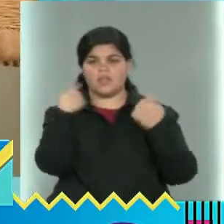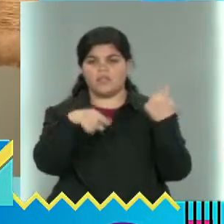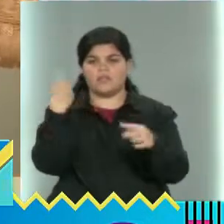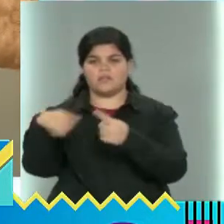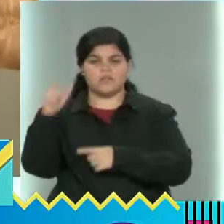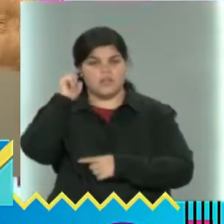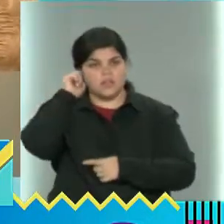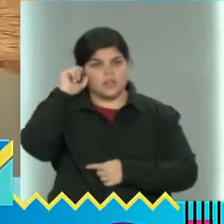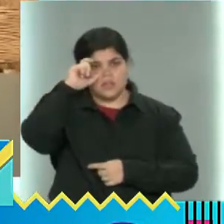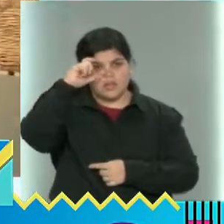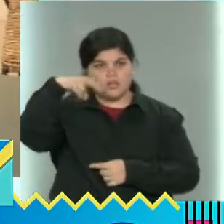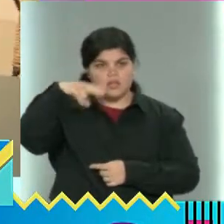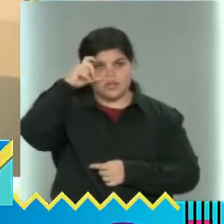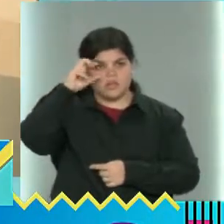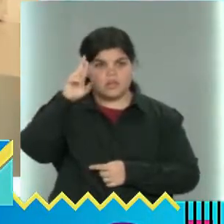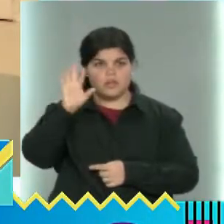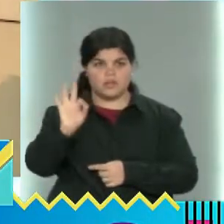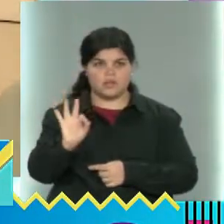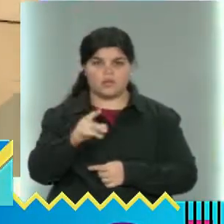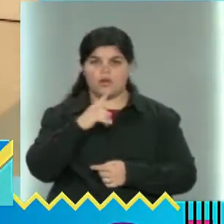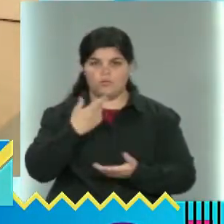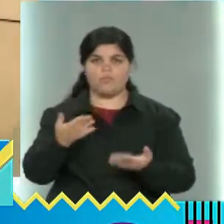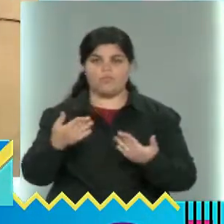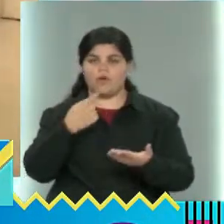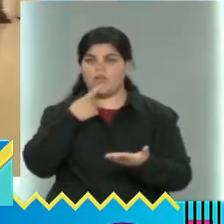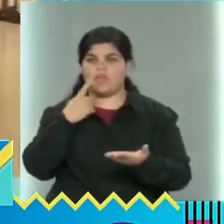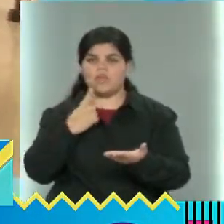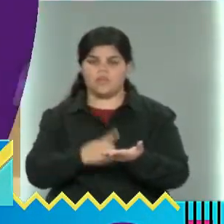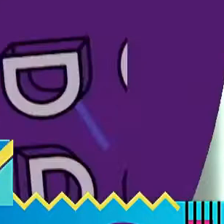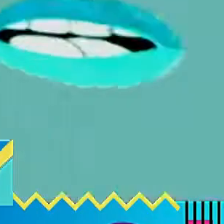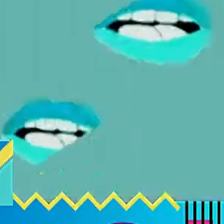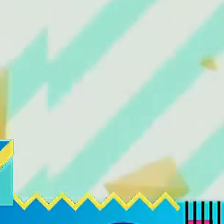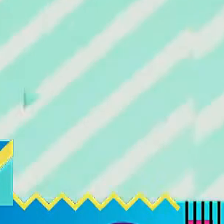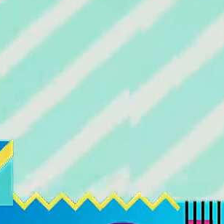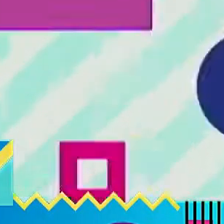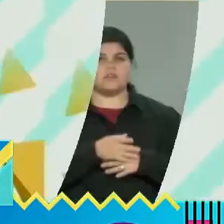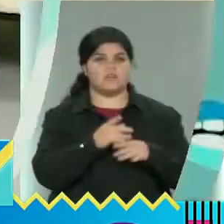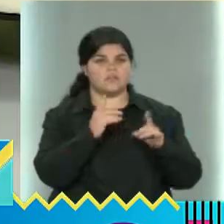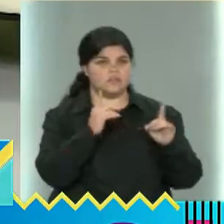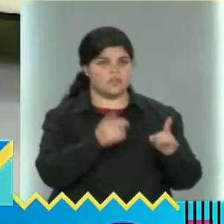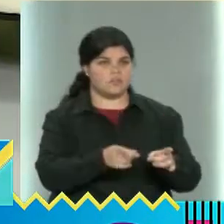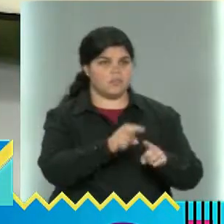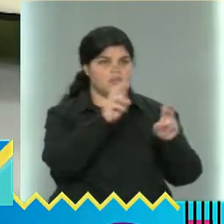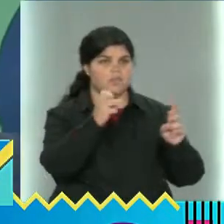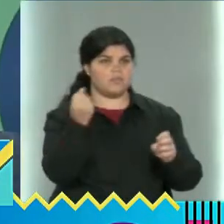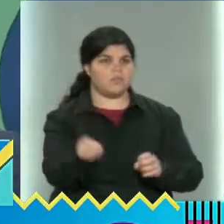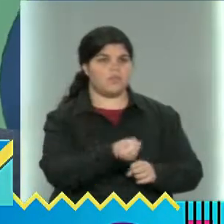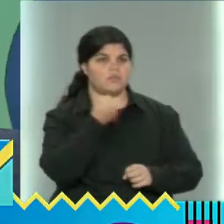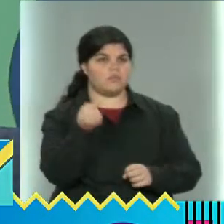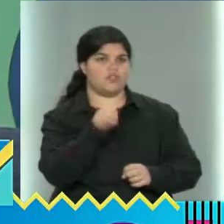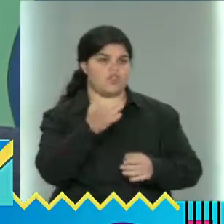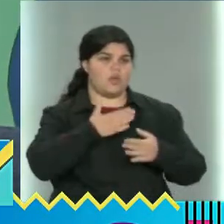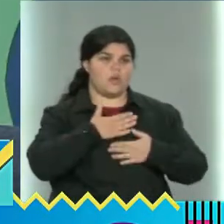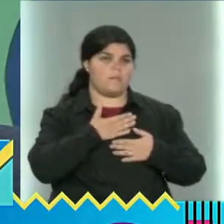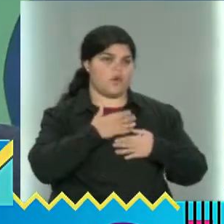la posibilidad de elegir. Eliana, y entre otras temáticas importantes, un poco lo que has trabajado vos desde el folclore, ¿no? Lo que tiene que